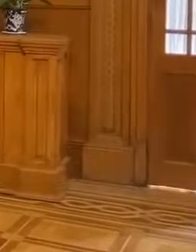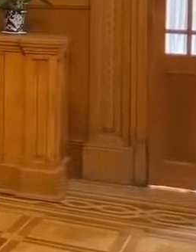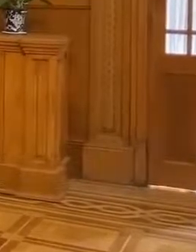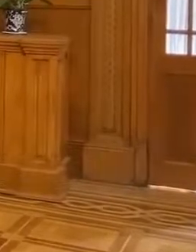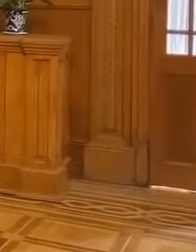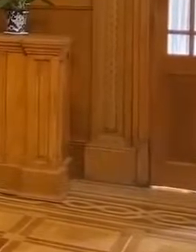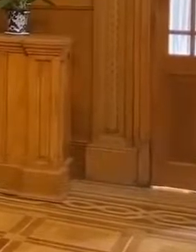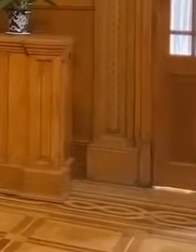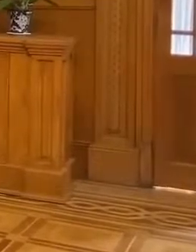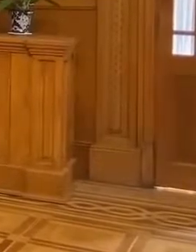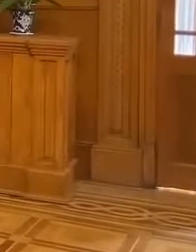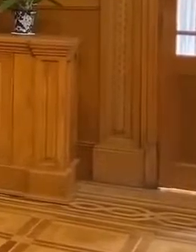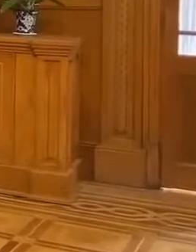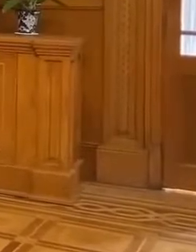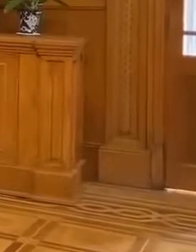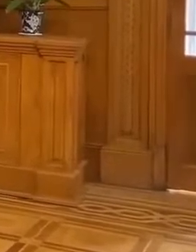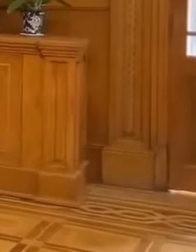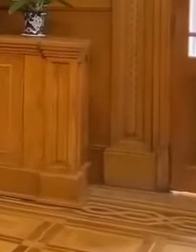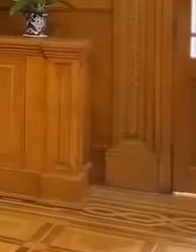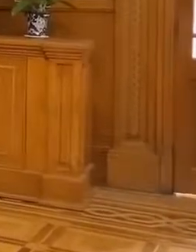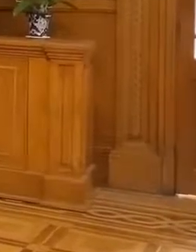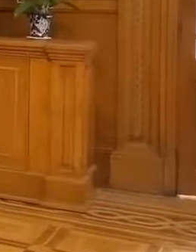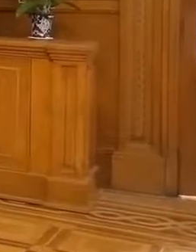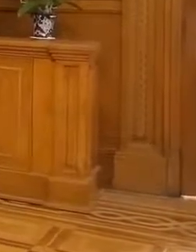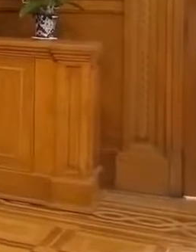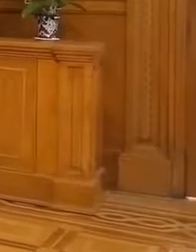una sociedad sin odios,